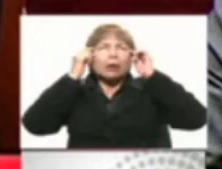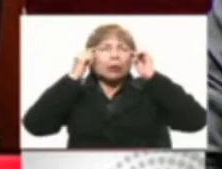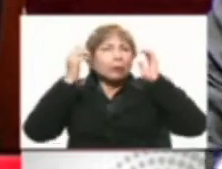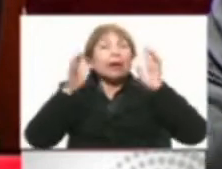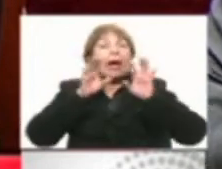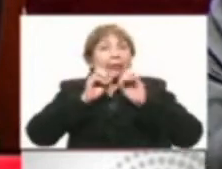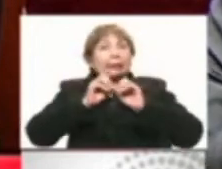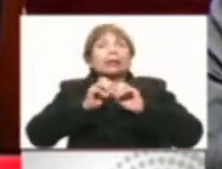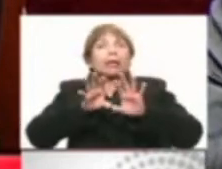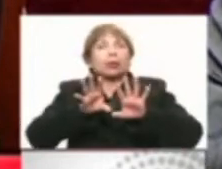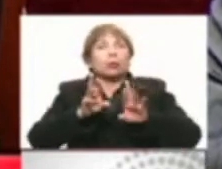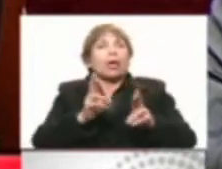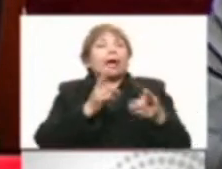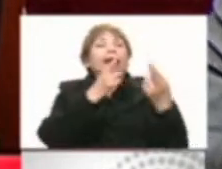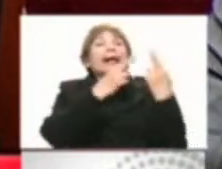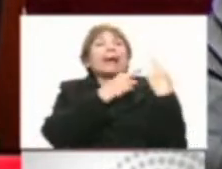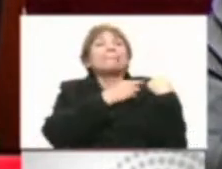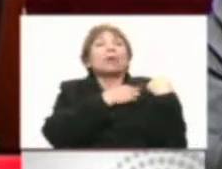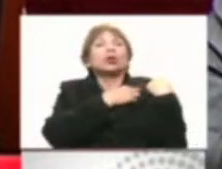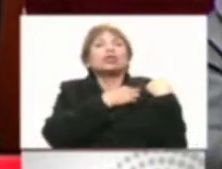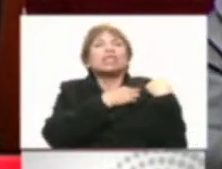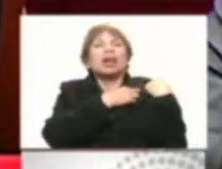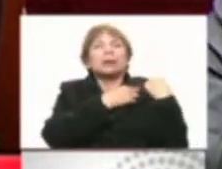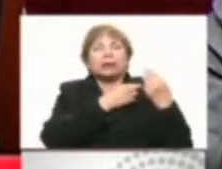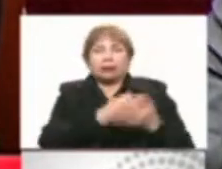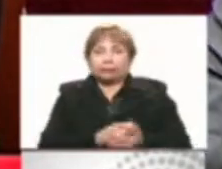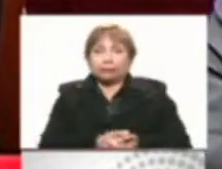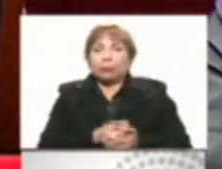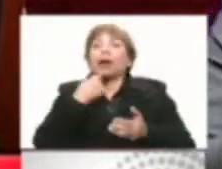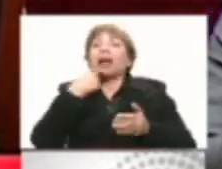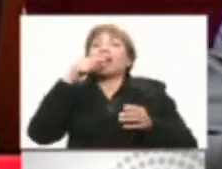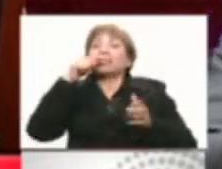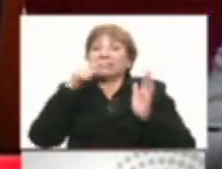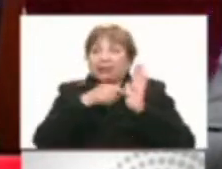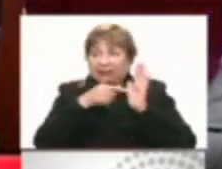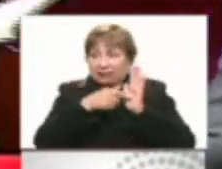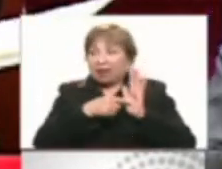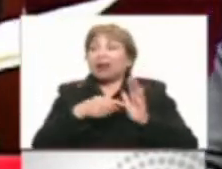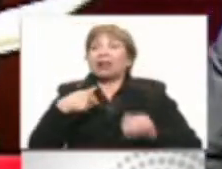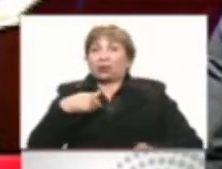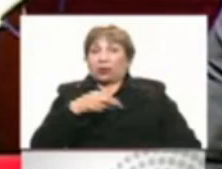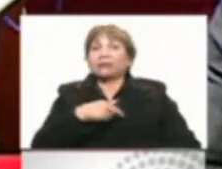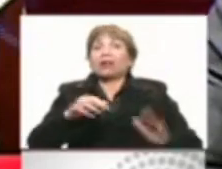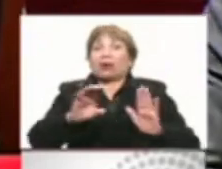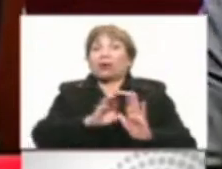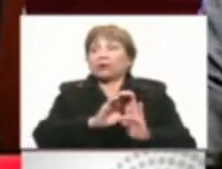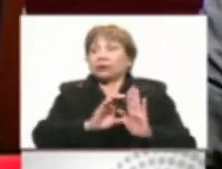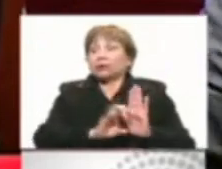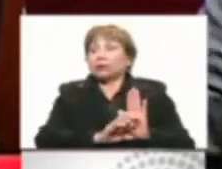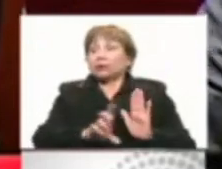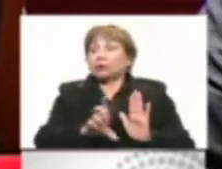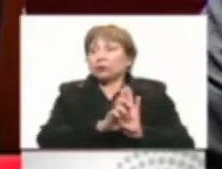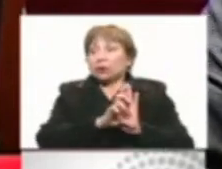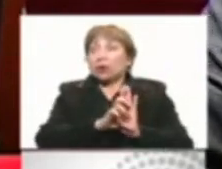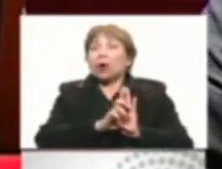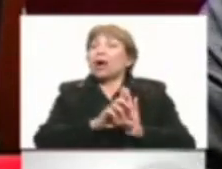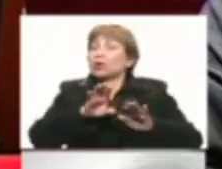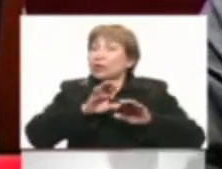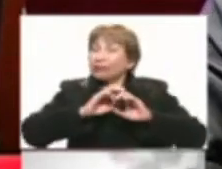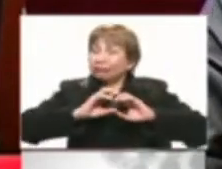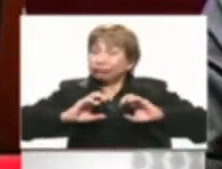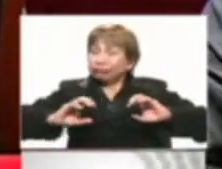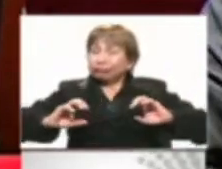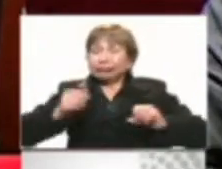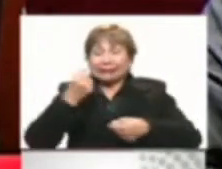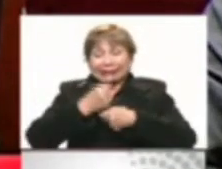claro que hay una responsabilidad, porque así está en nuestra Constitución y así funciona en la mayor parte del mundo. Hay una división